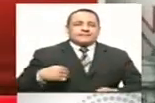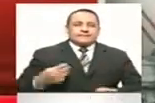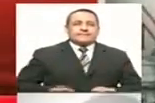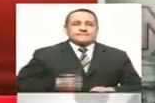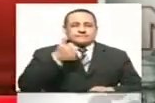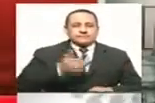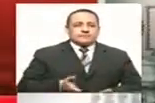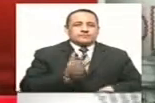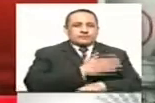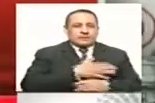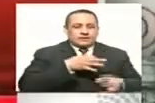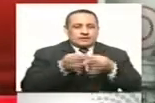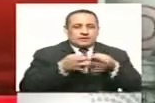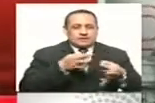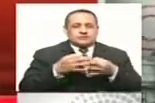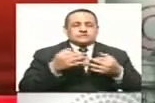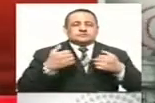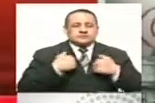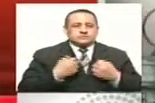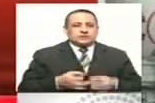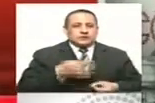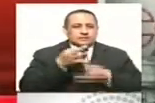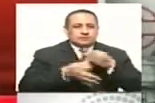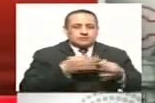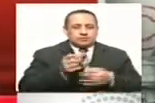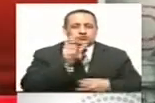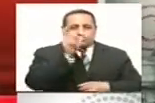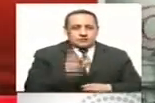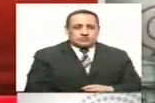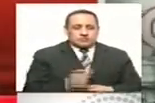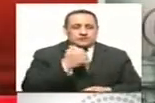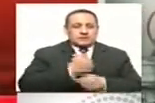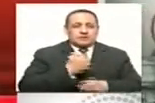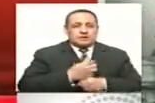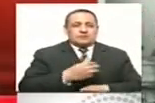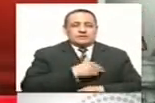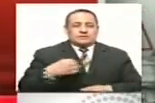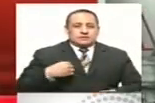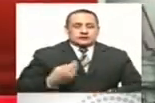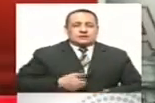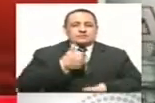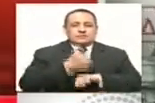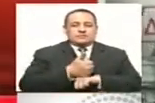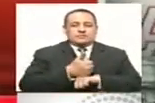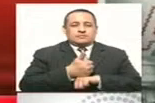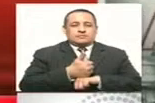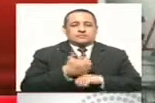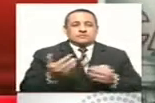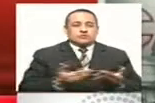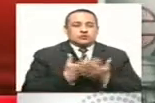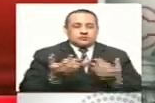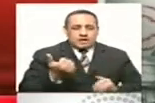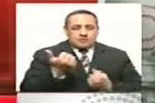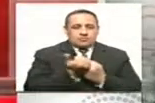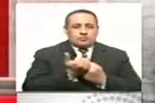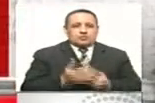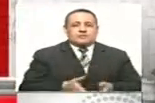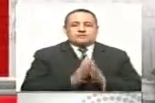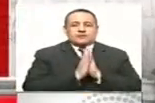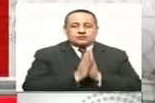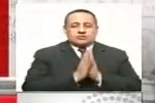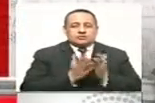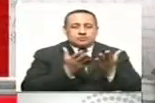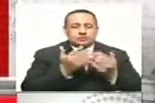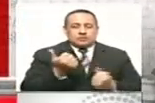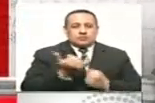como mencioné, yo resalto su gestión como presidenta del Congreso, en donde apoyó